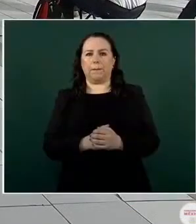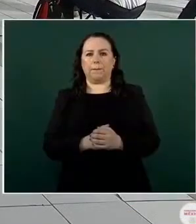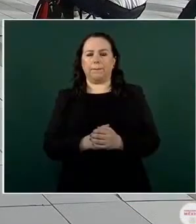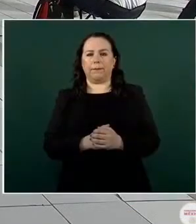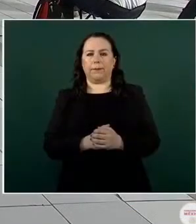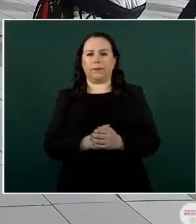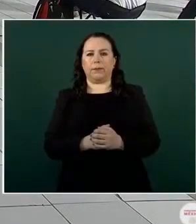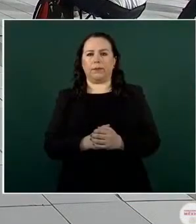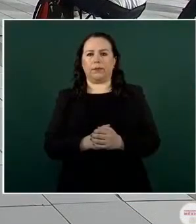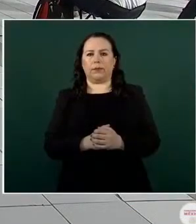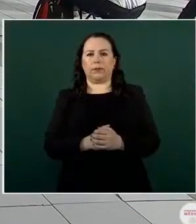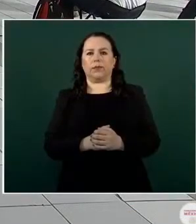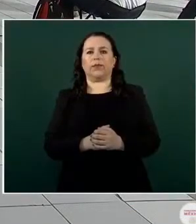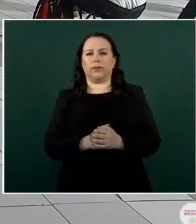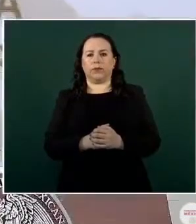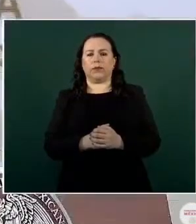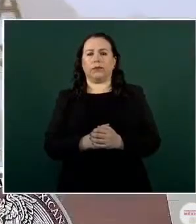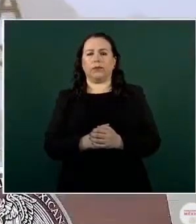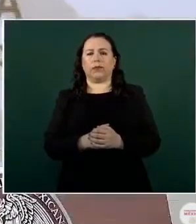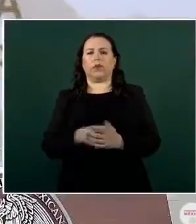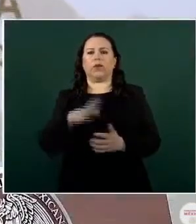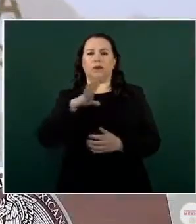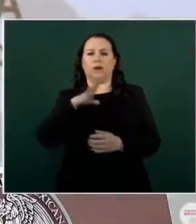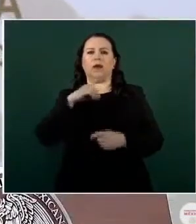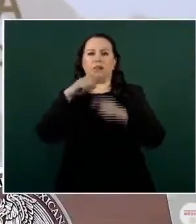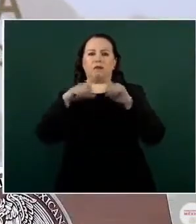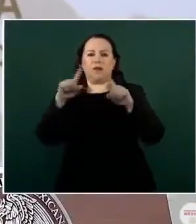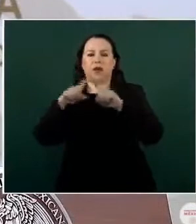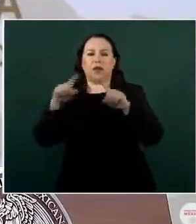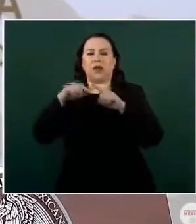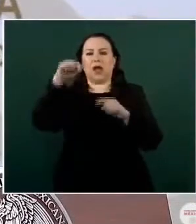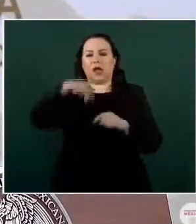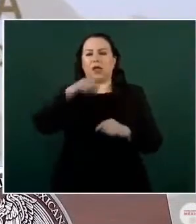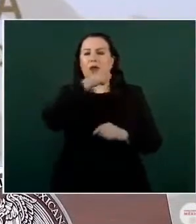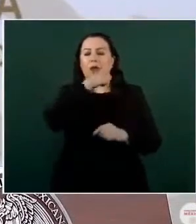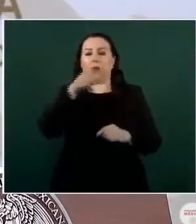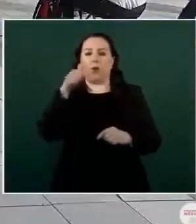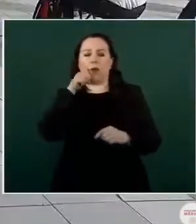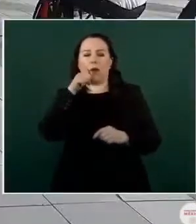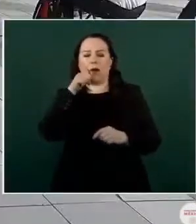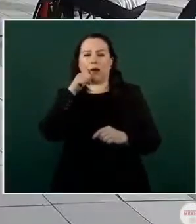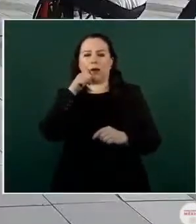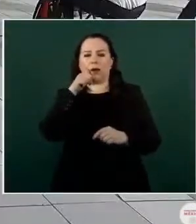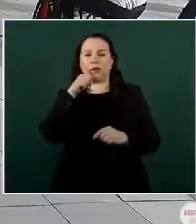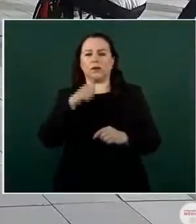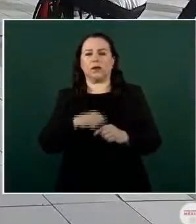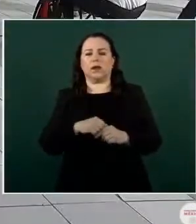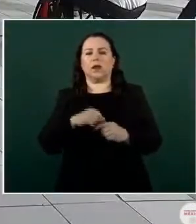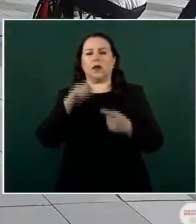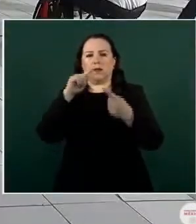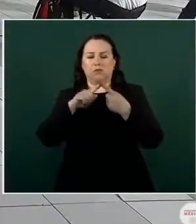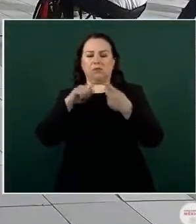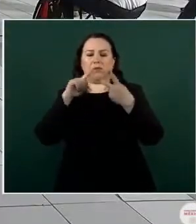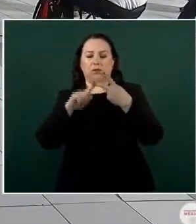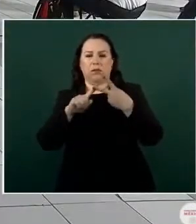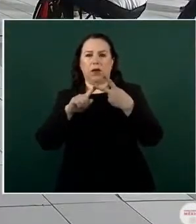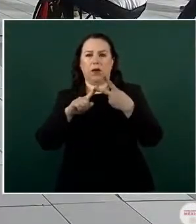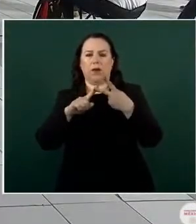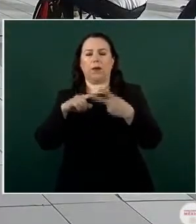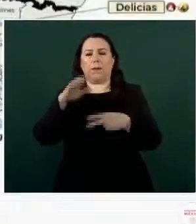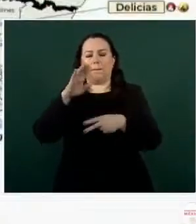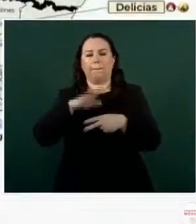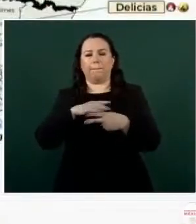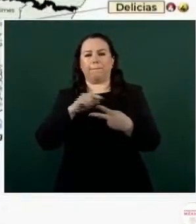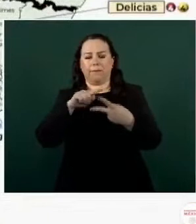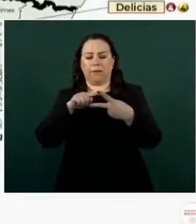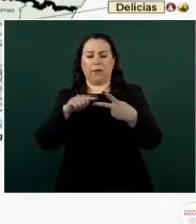ahí se concentran los eventos delictivos, y aquí vemos en Ciudad Juárez y en Chihuahua, que son donde